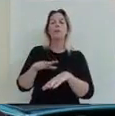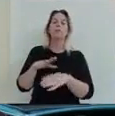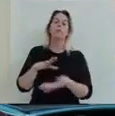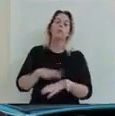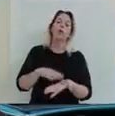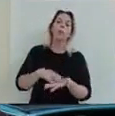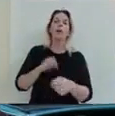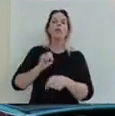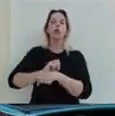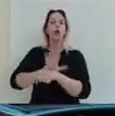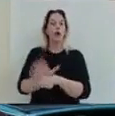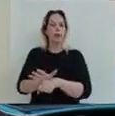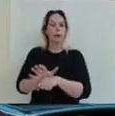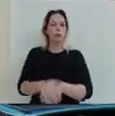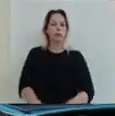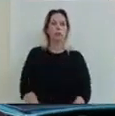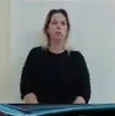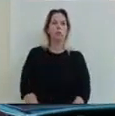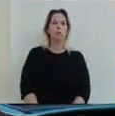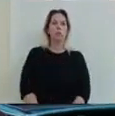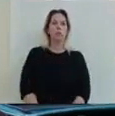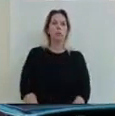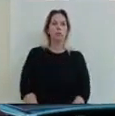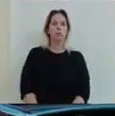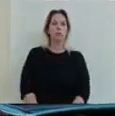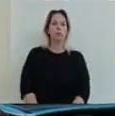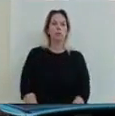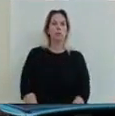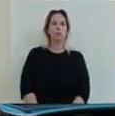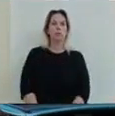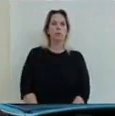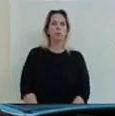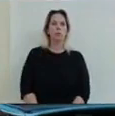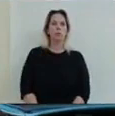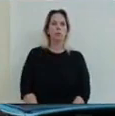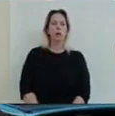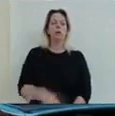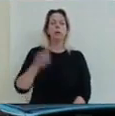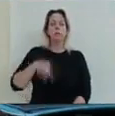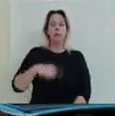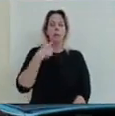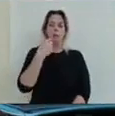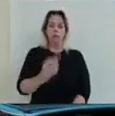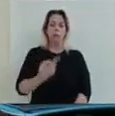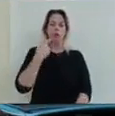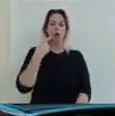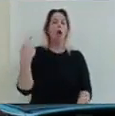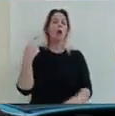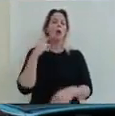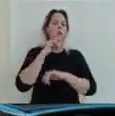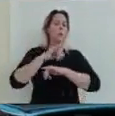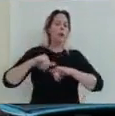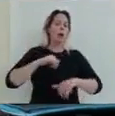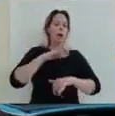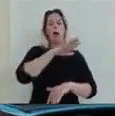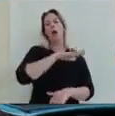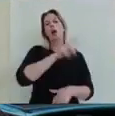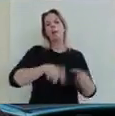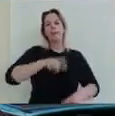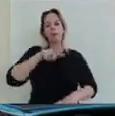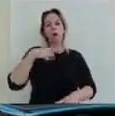Hay un artículo que dice ahí también que esto es para llevar tranquilidad a la población. Y también acá quiero hacer una aclaración, que